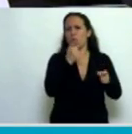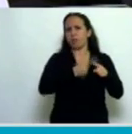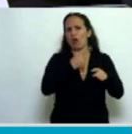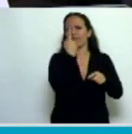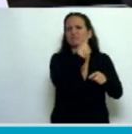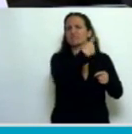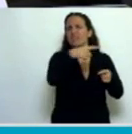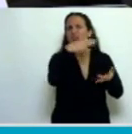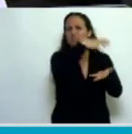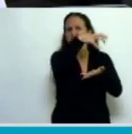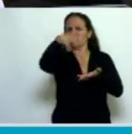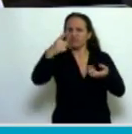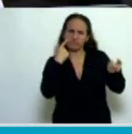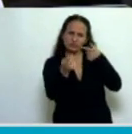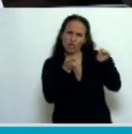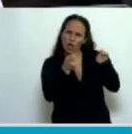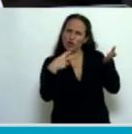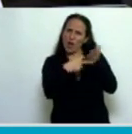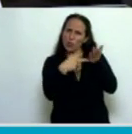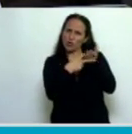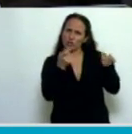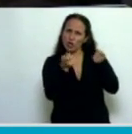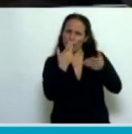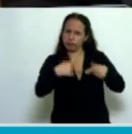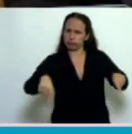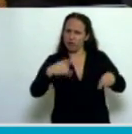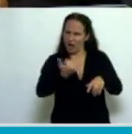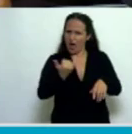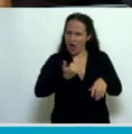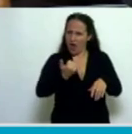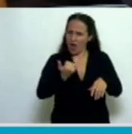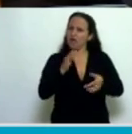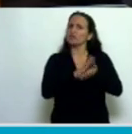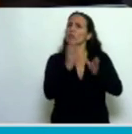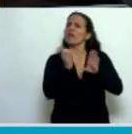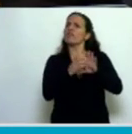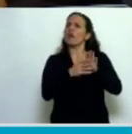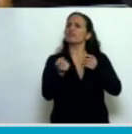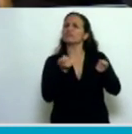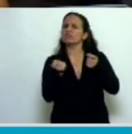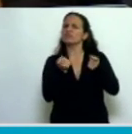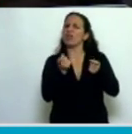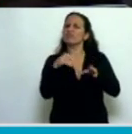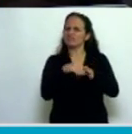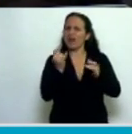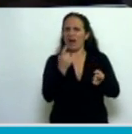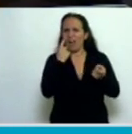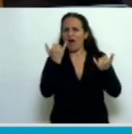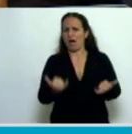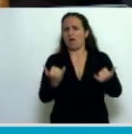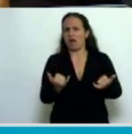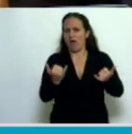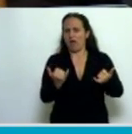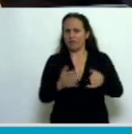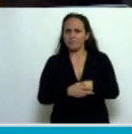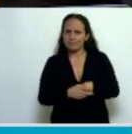organismos encargados de realizar dicha auditoría y el monitoreo del manejo de los fondos que integran su cartera? Entre